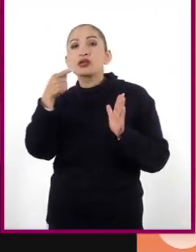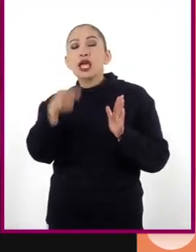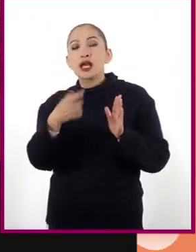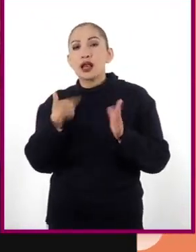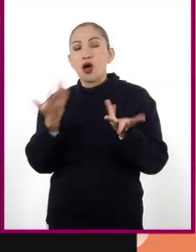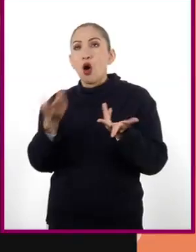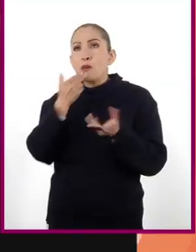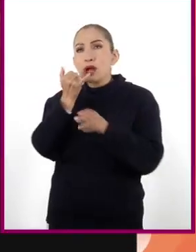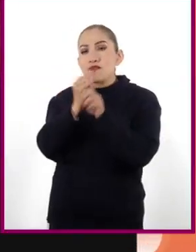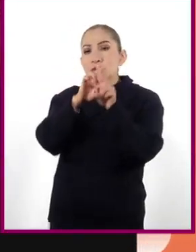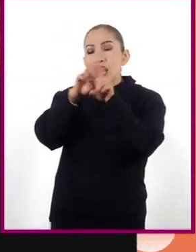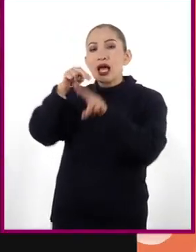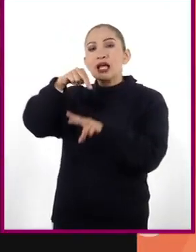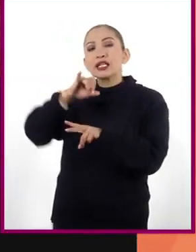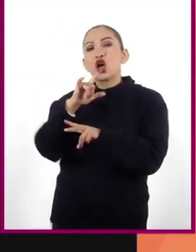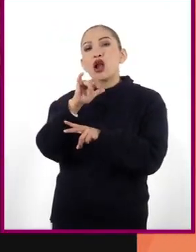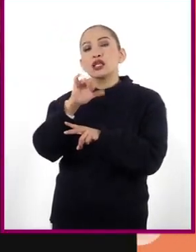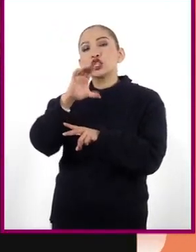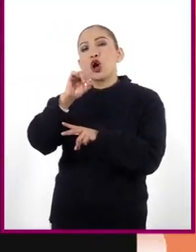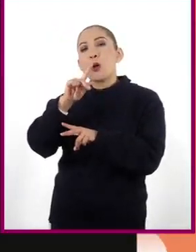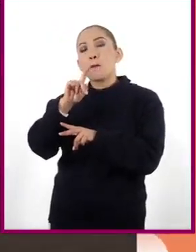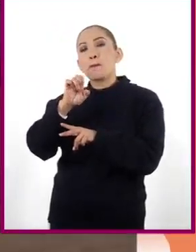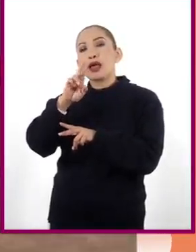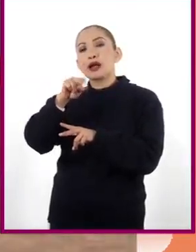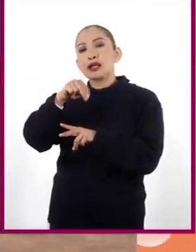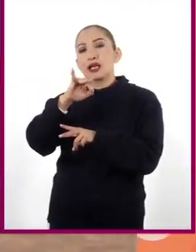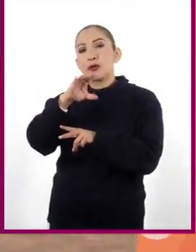el astrónomo polaco Nicolás Copérnico.